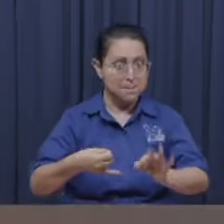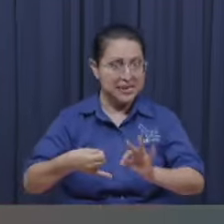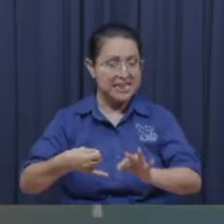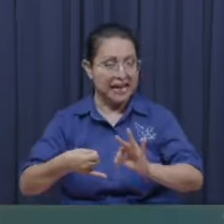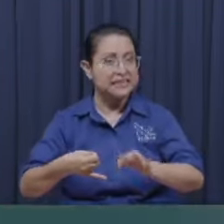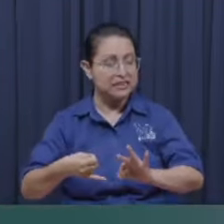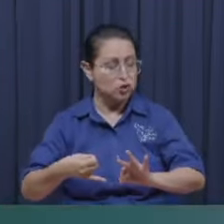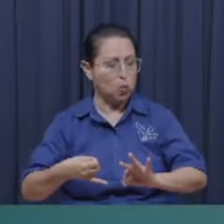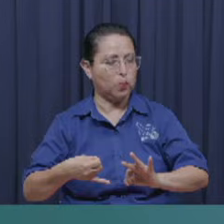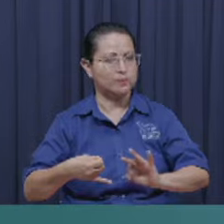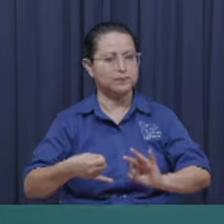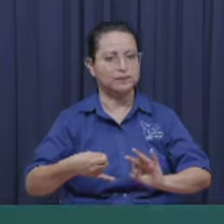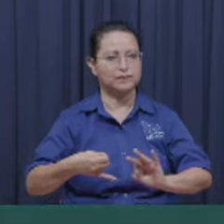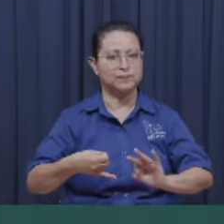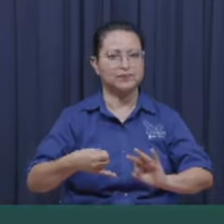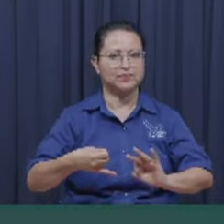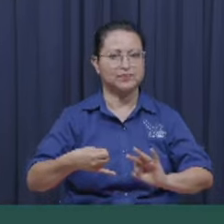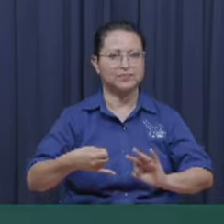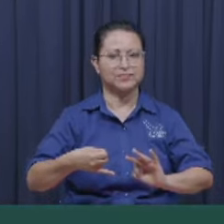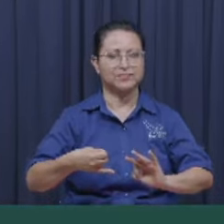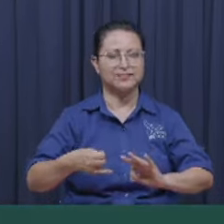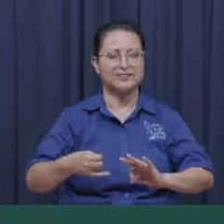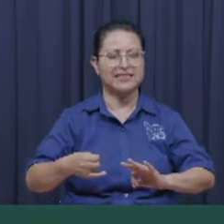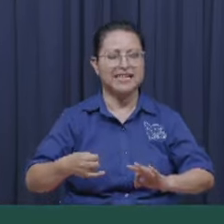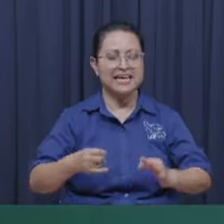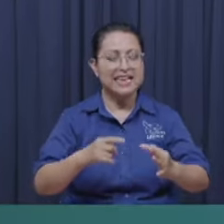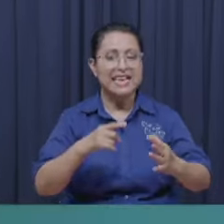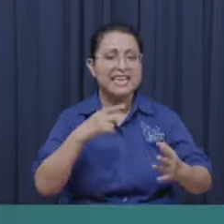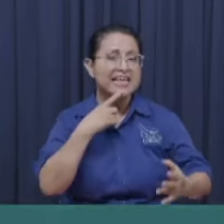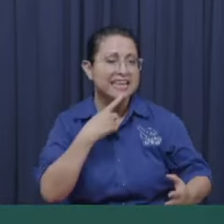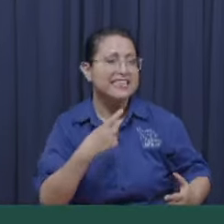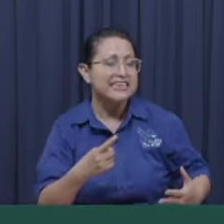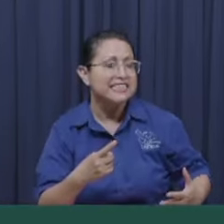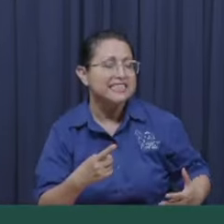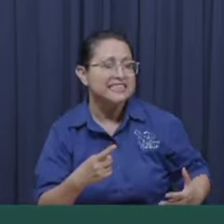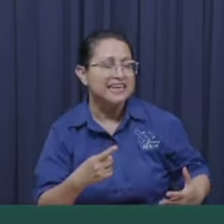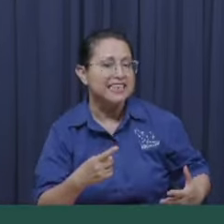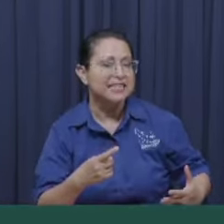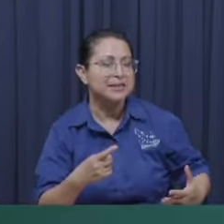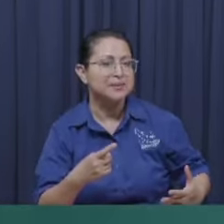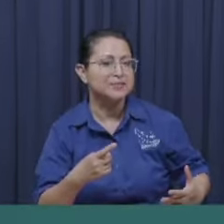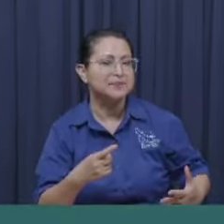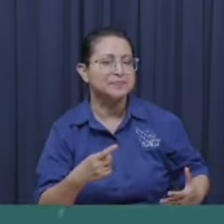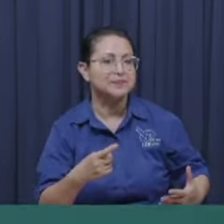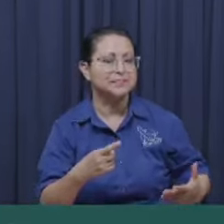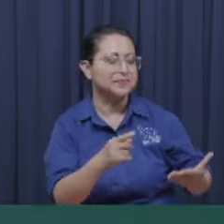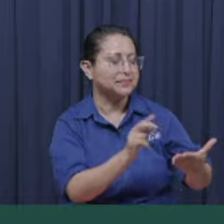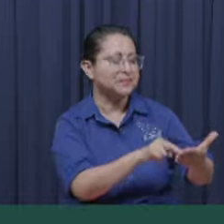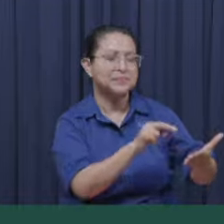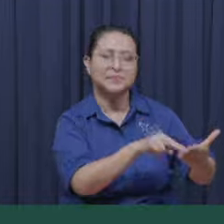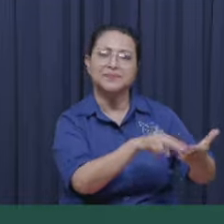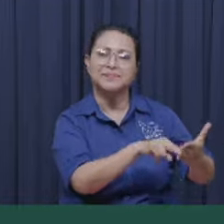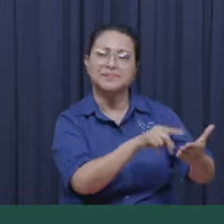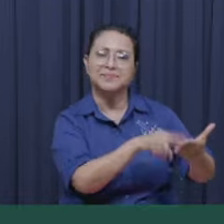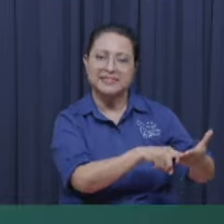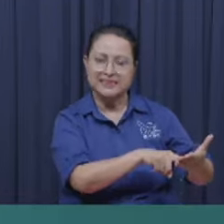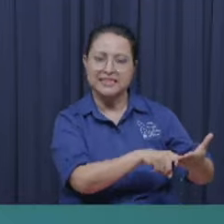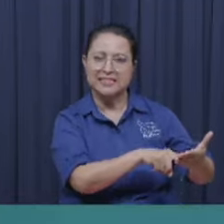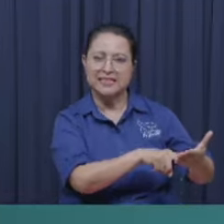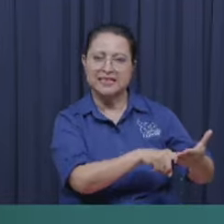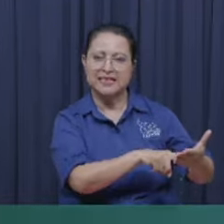se manda, porque en su traducción no dice ser viviente. Si fuera ser